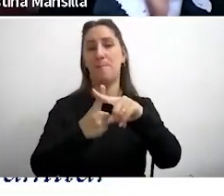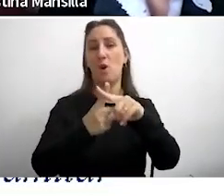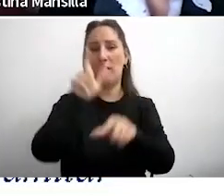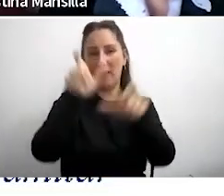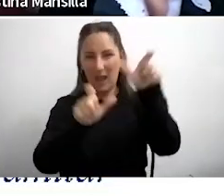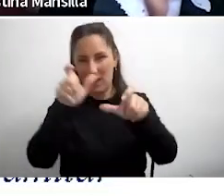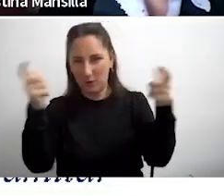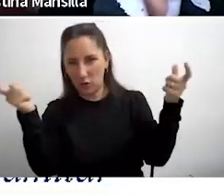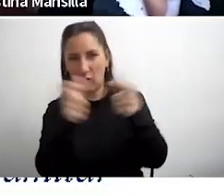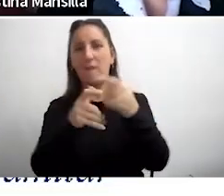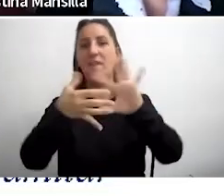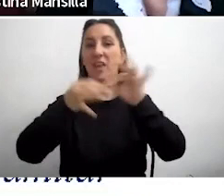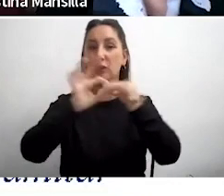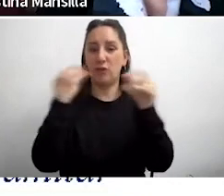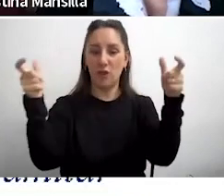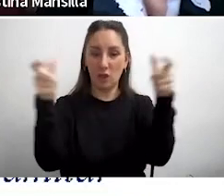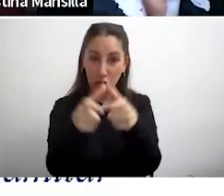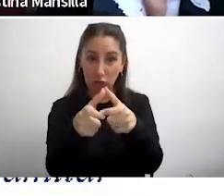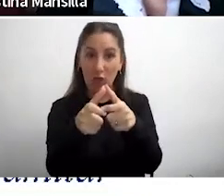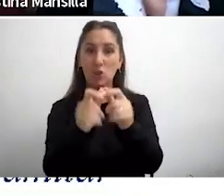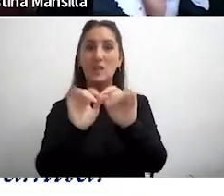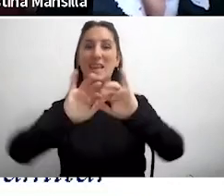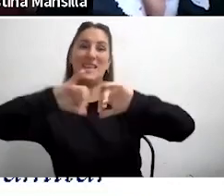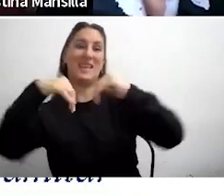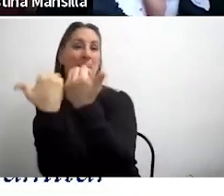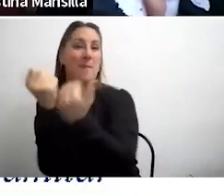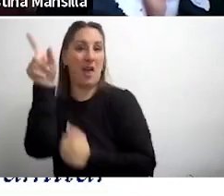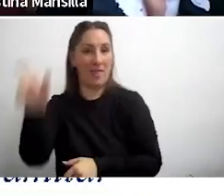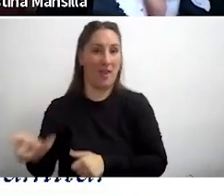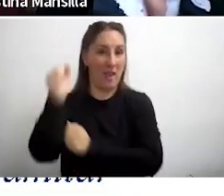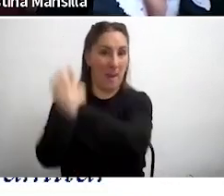la Federación de Consejos y cámaras empresarias, se han